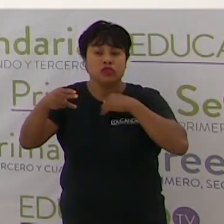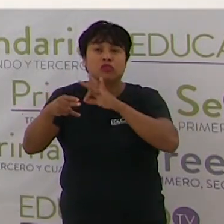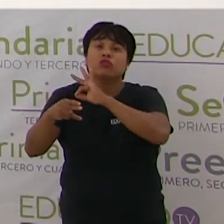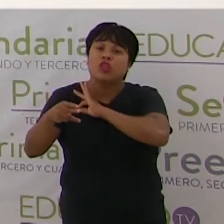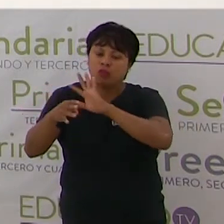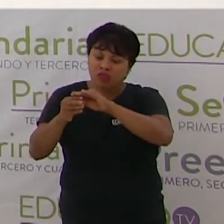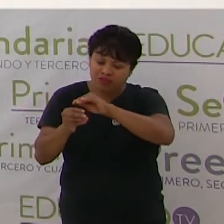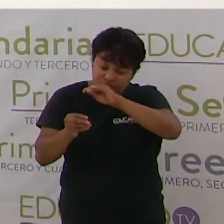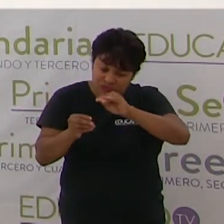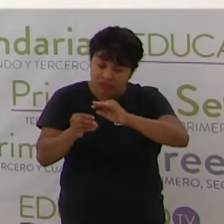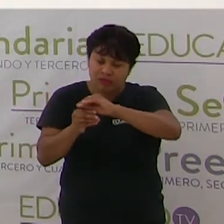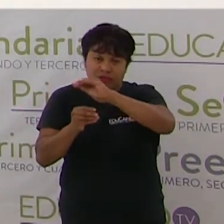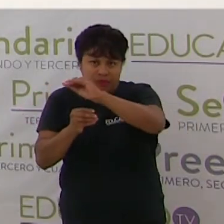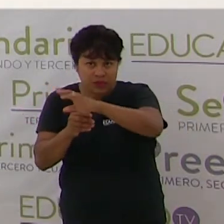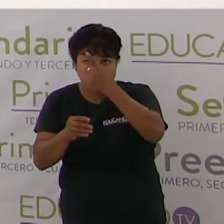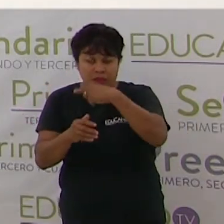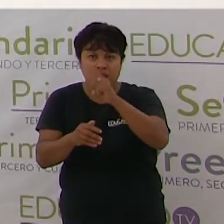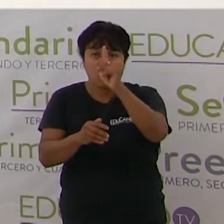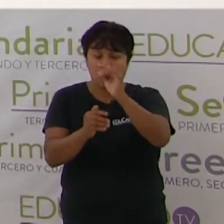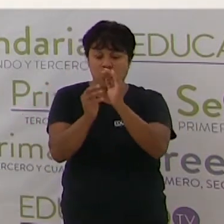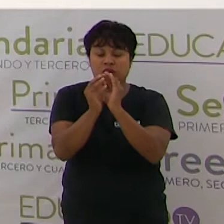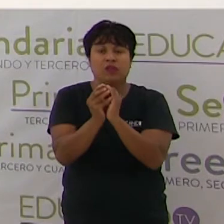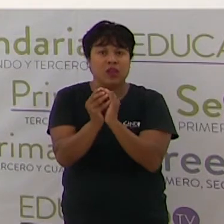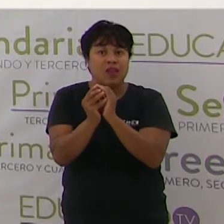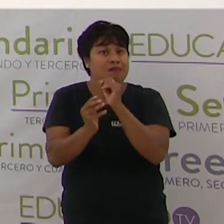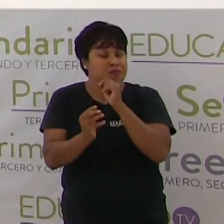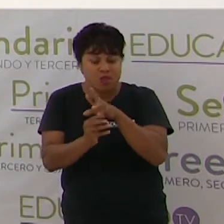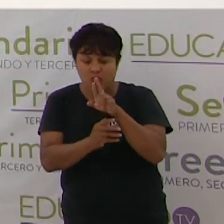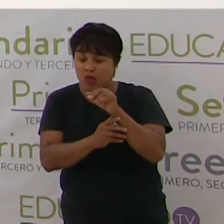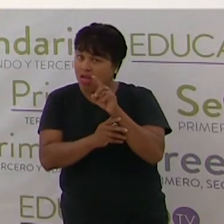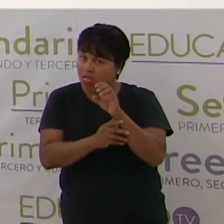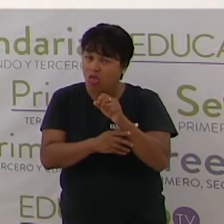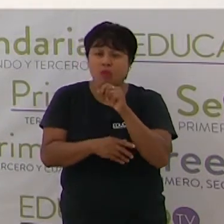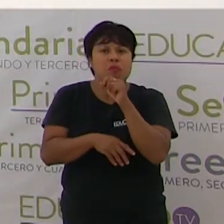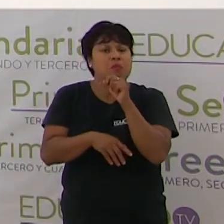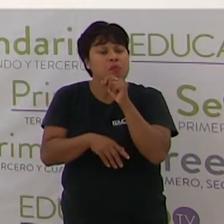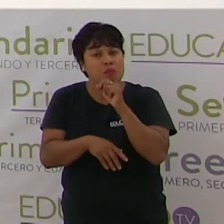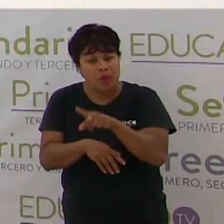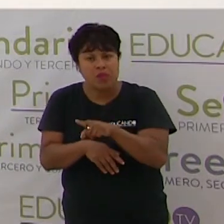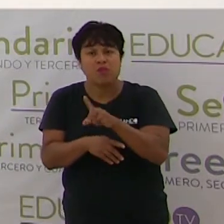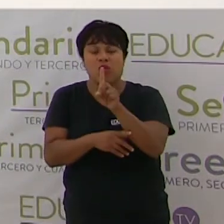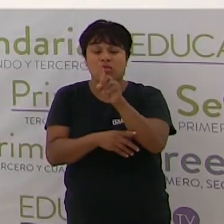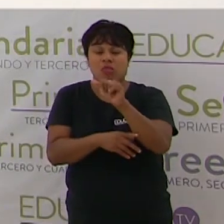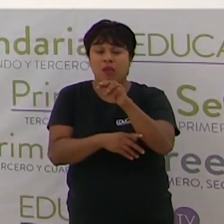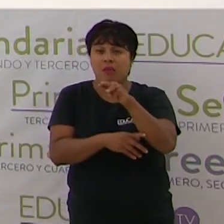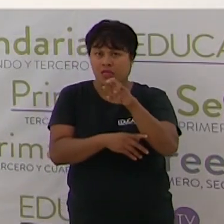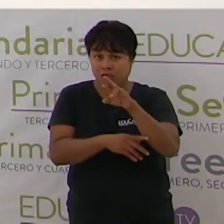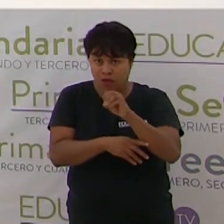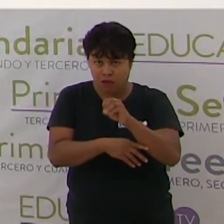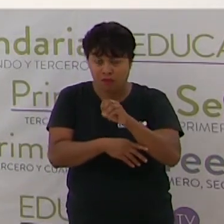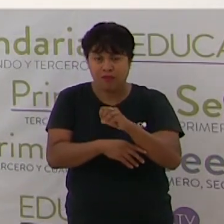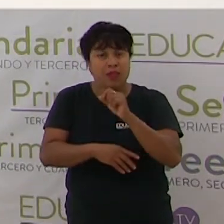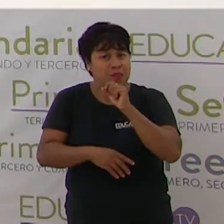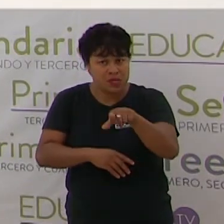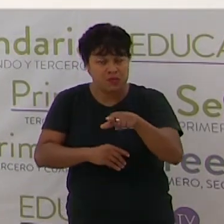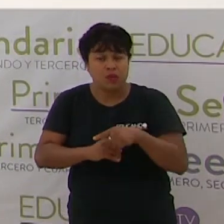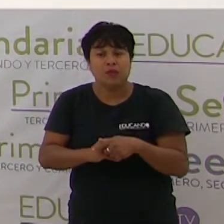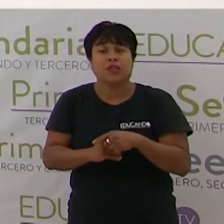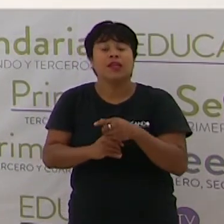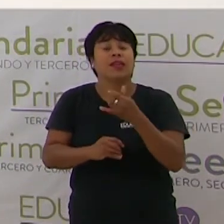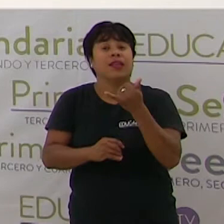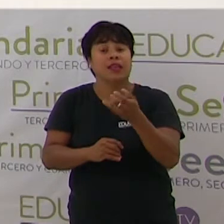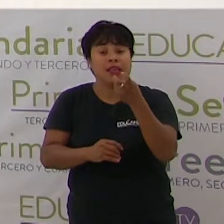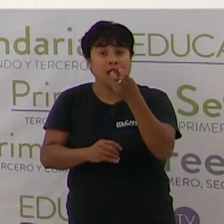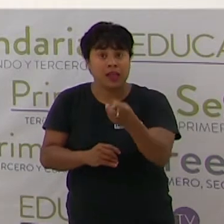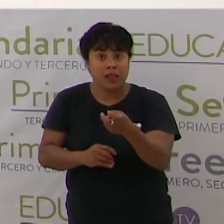tener o llenar el volumen de una esfera con el mismo radio y con el mismo diámetro. Y